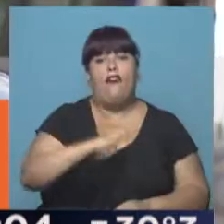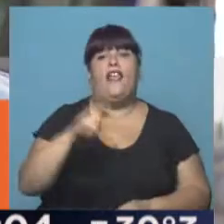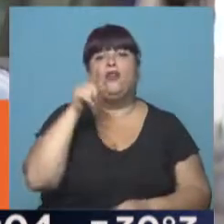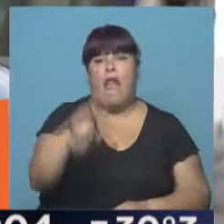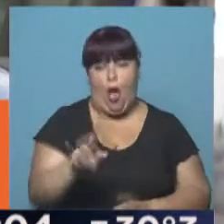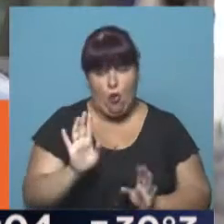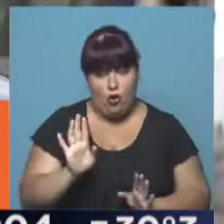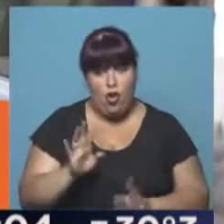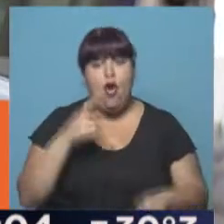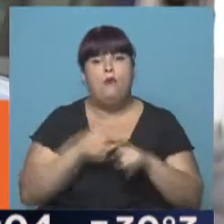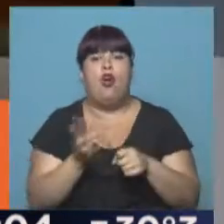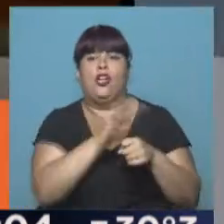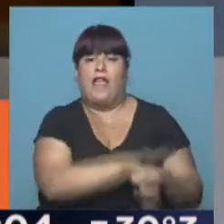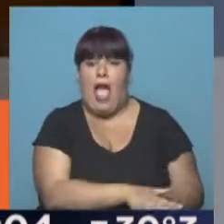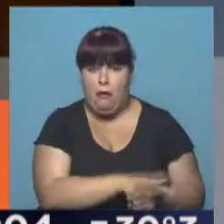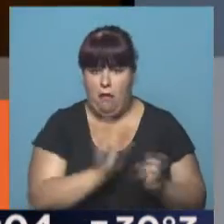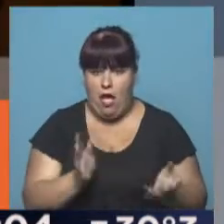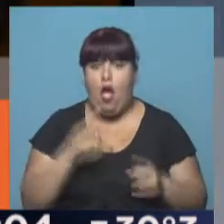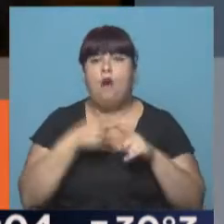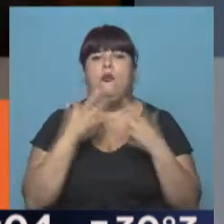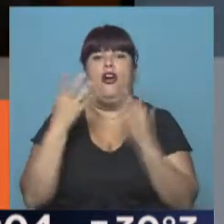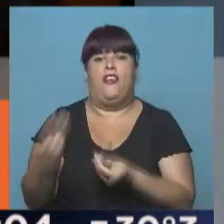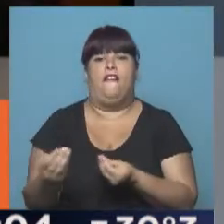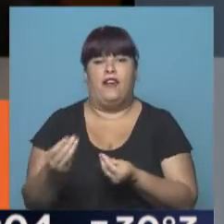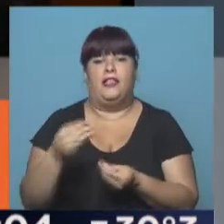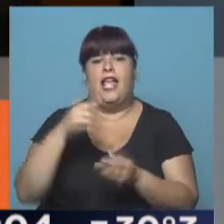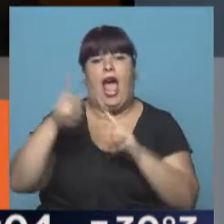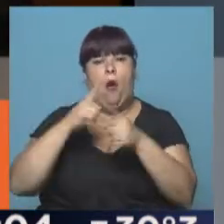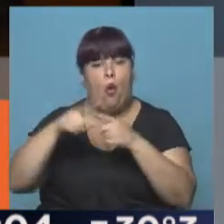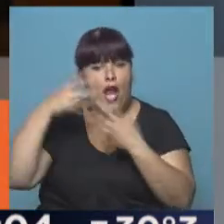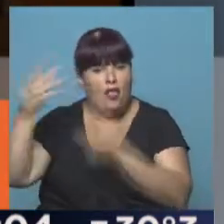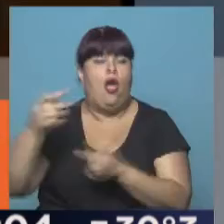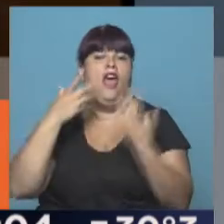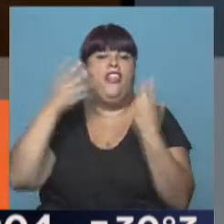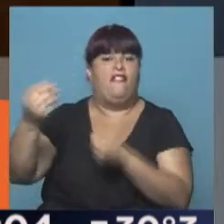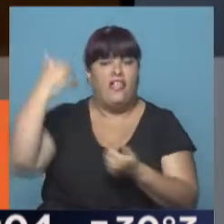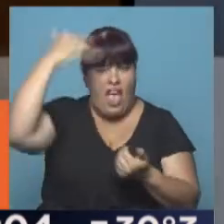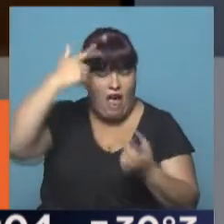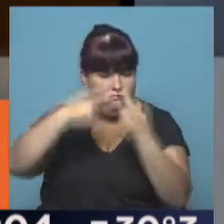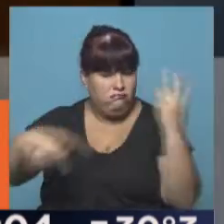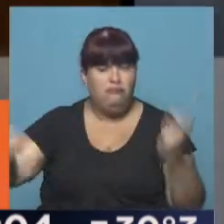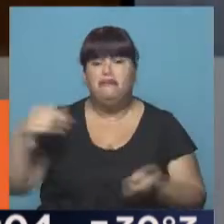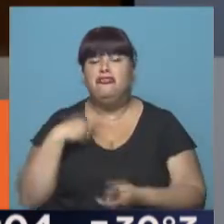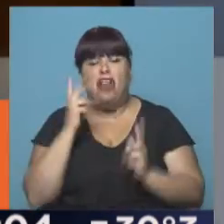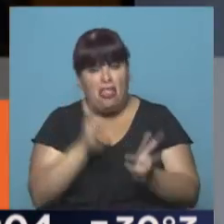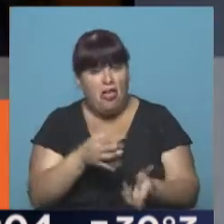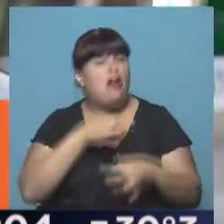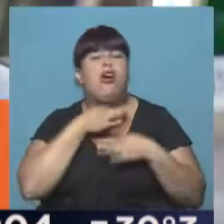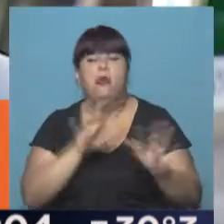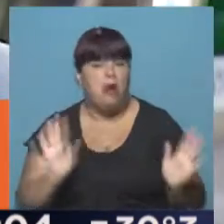denuncia por encubrimiento, por defender el memorándum, por defender a los iraníes y todo eso. Mi respuesta fue cuando